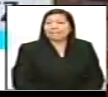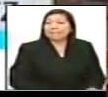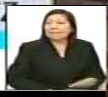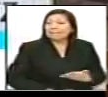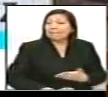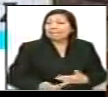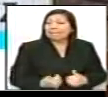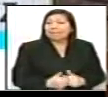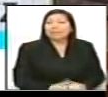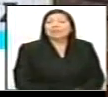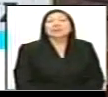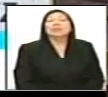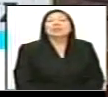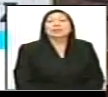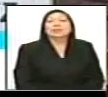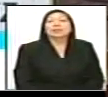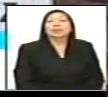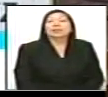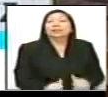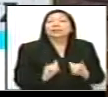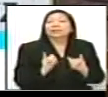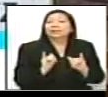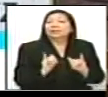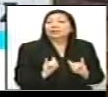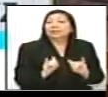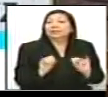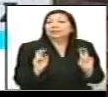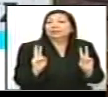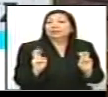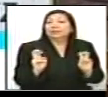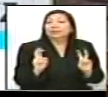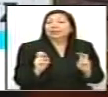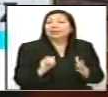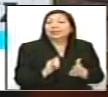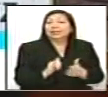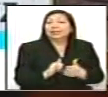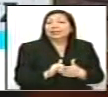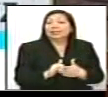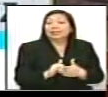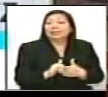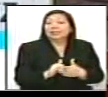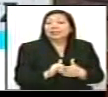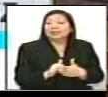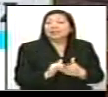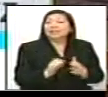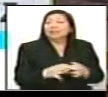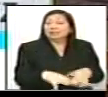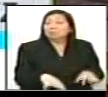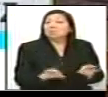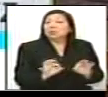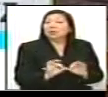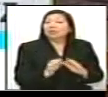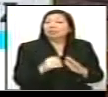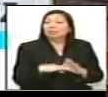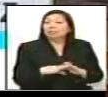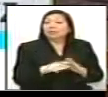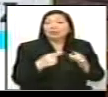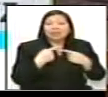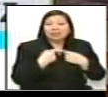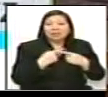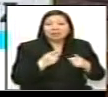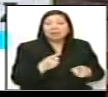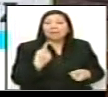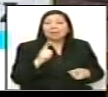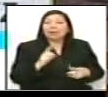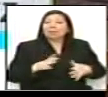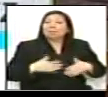Volviendo justo a donde dejó el tema Alberto, que es la importancia de acceder a información